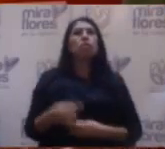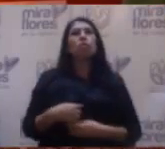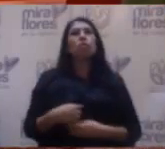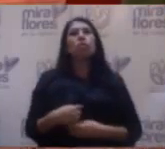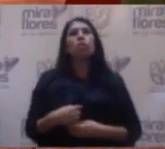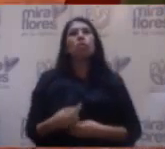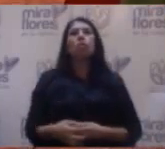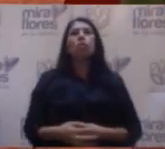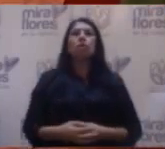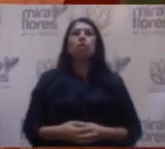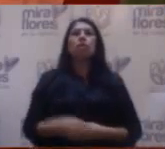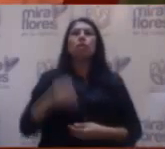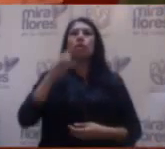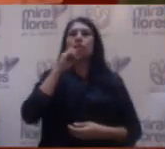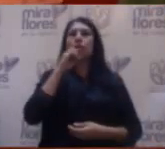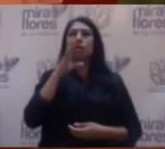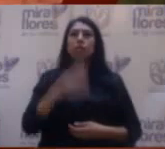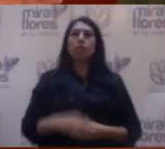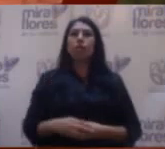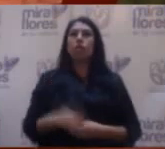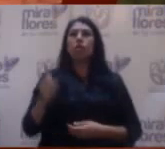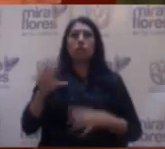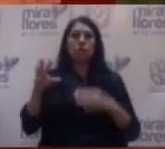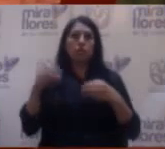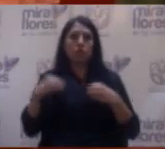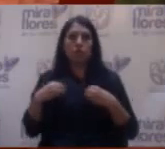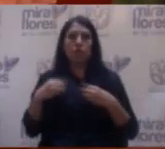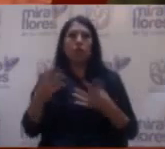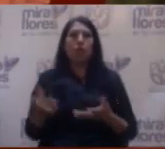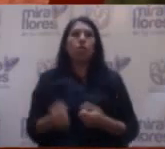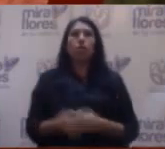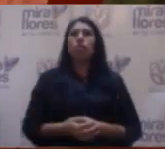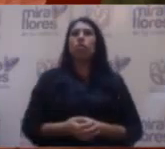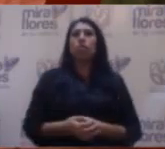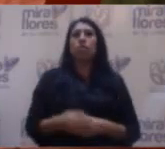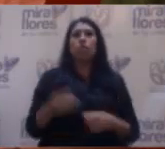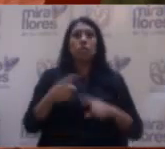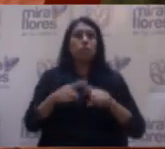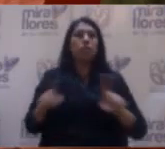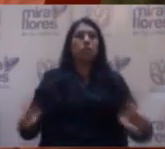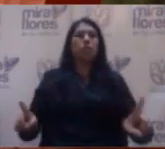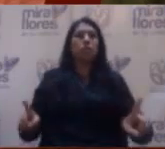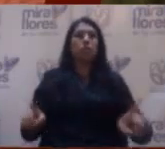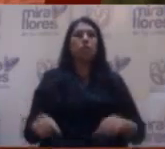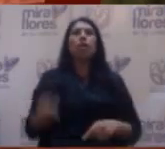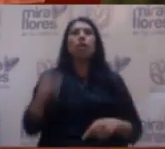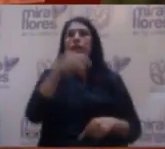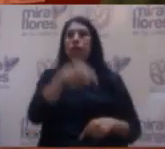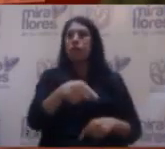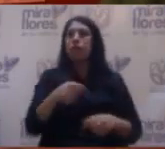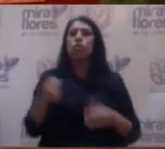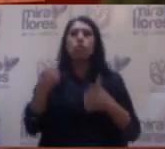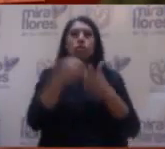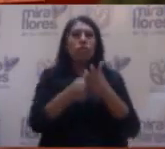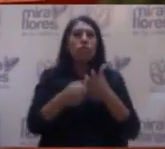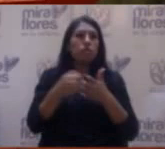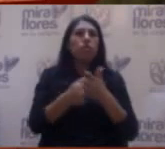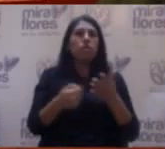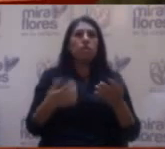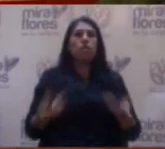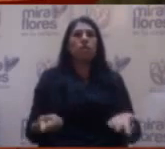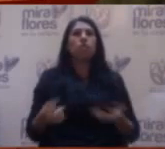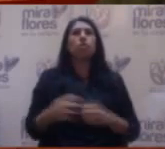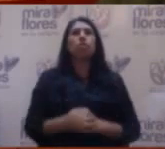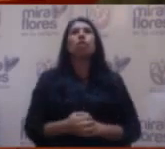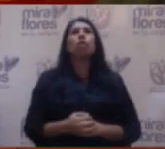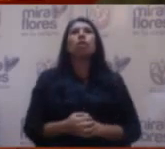votar en contra no es sumar un esfuerzo, todo lo contrario. Este es uno de los esfuerzos, uno de los tantos. Creo que coincidimos con